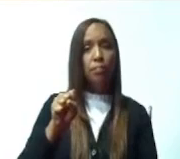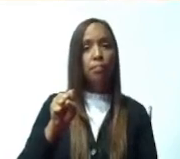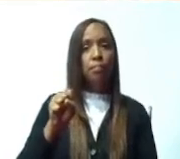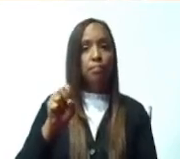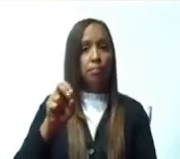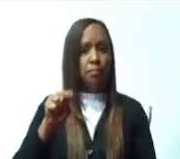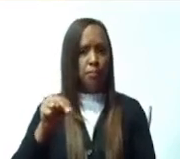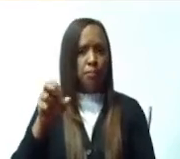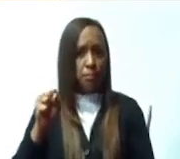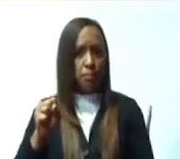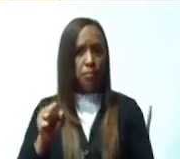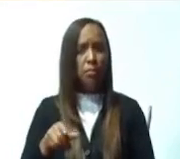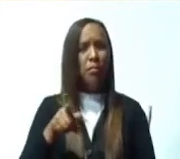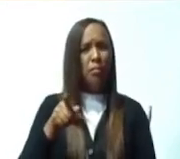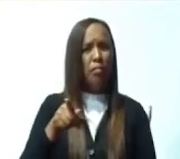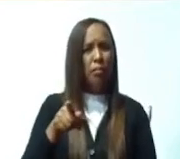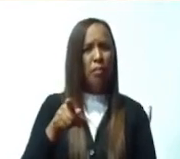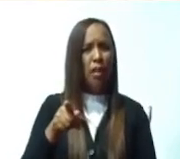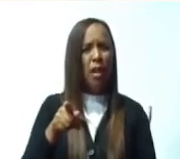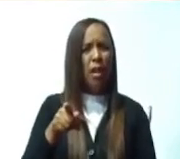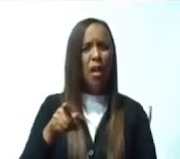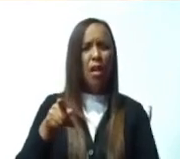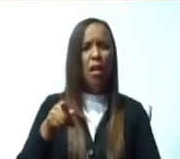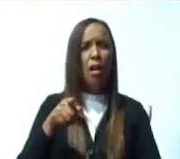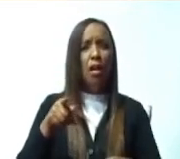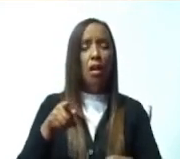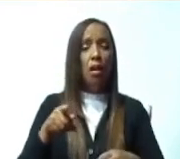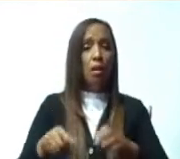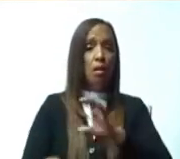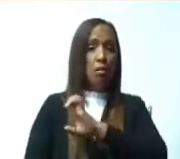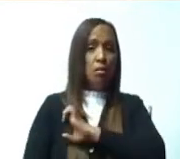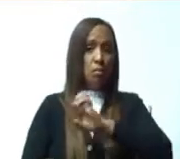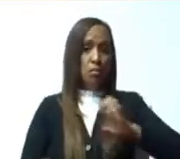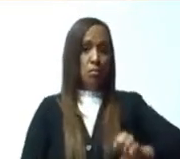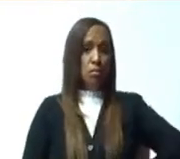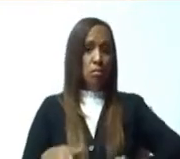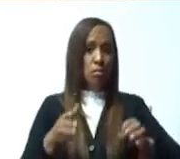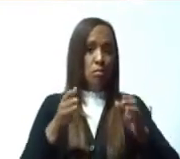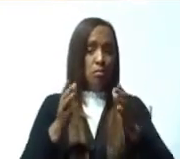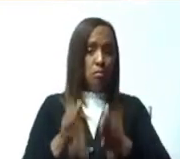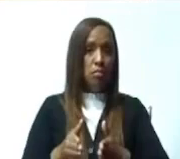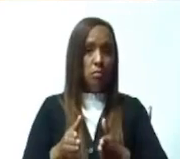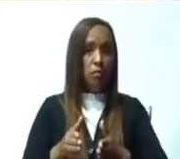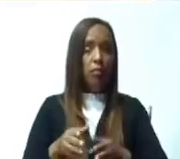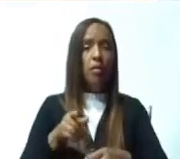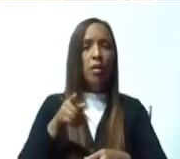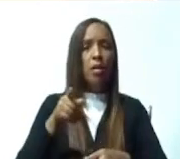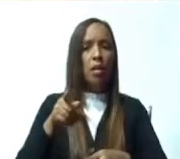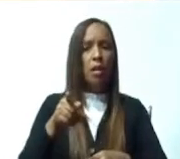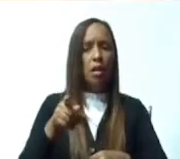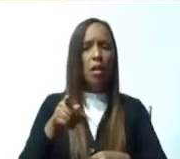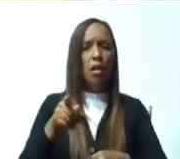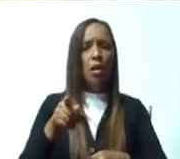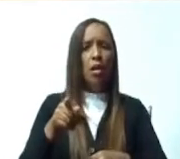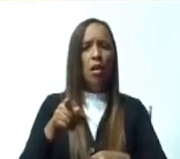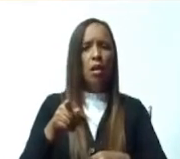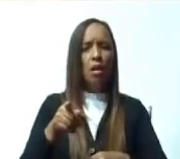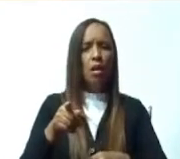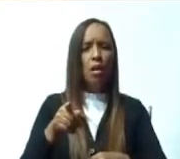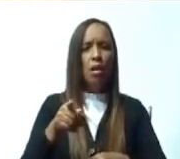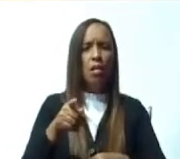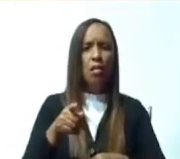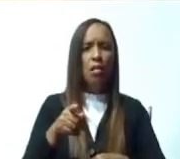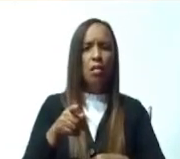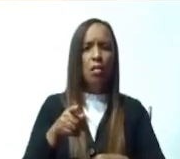por muerto las digo yo. Cuando yo fui embajador en Taiwán, me visitó, duró una semana en mi